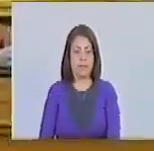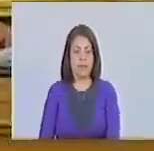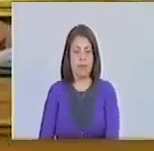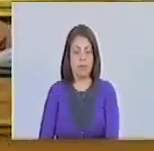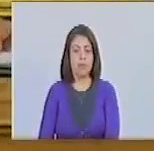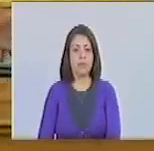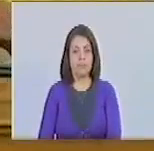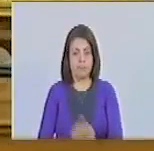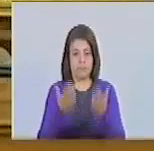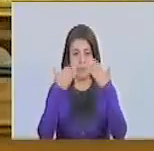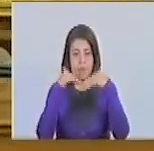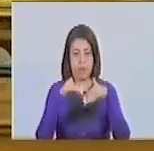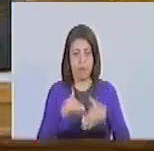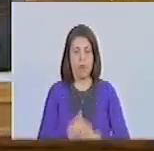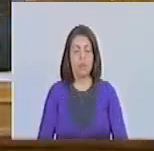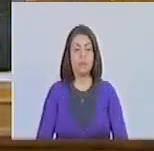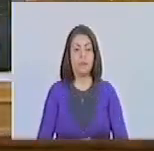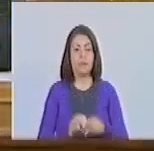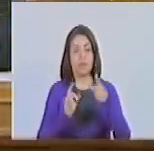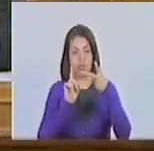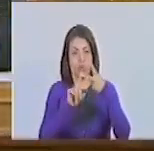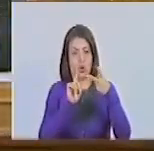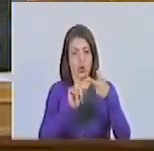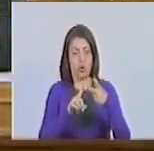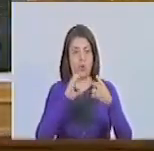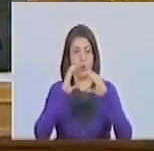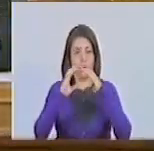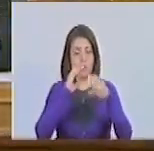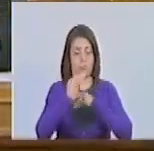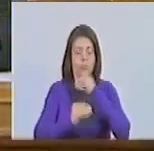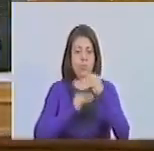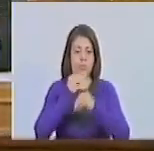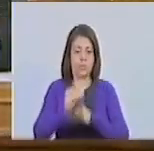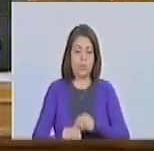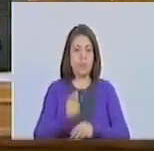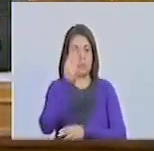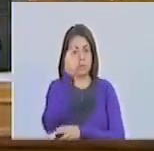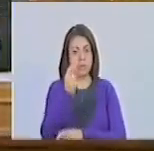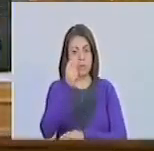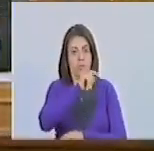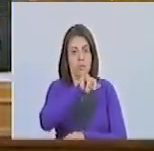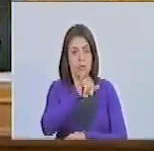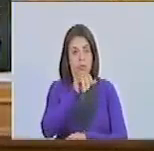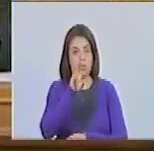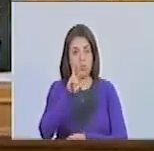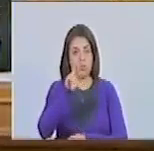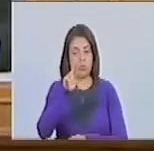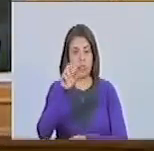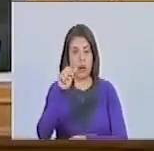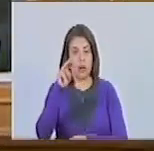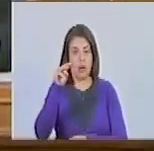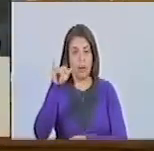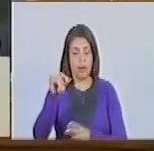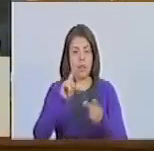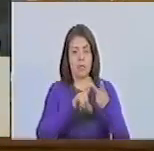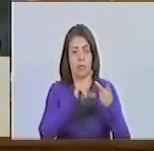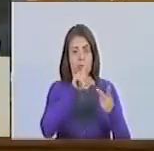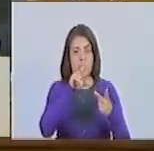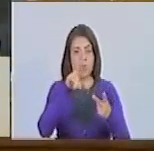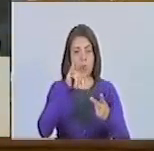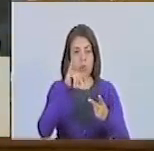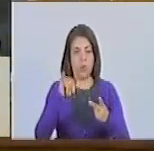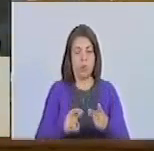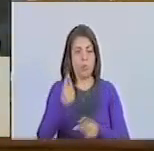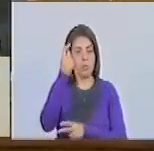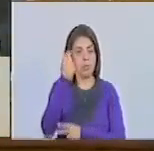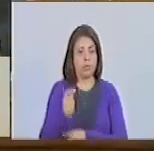En cuenta, secretaria. Siguiente. Cuenta número 2. Comunicación suscrita por las diputadas Yurami Quintero, Luz Coromoto Chacón y